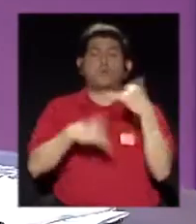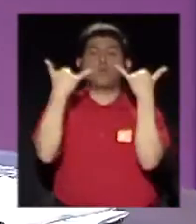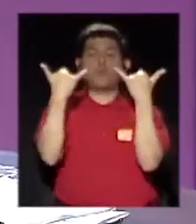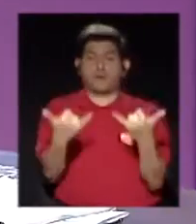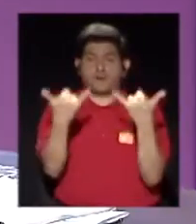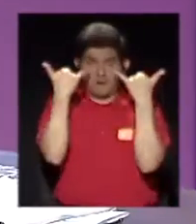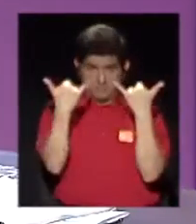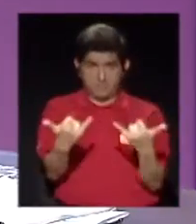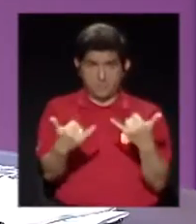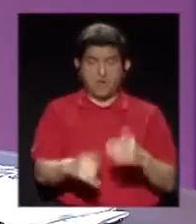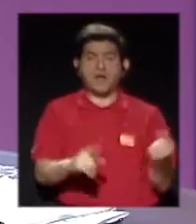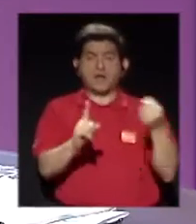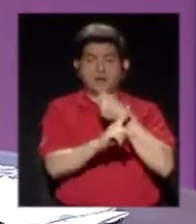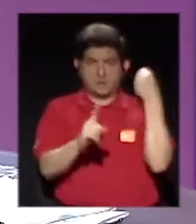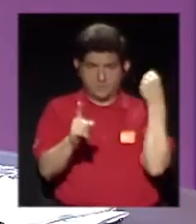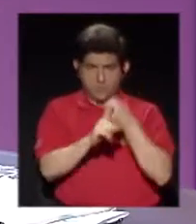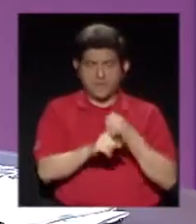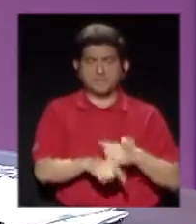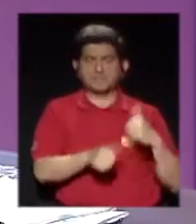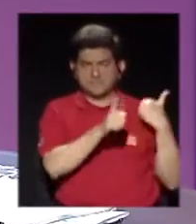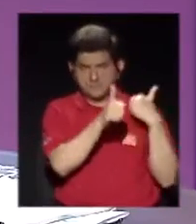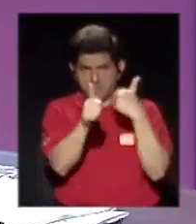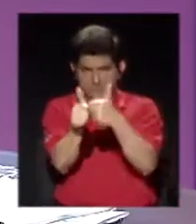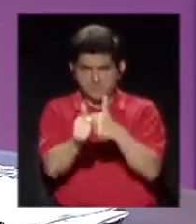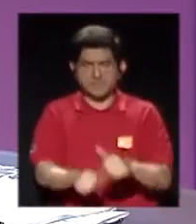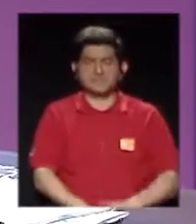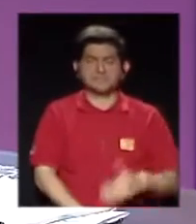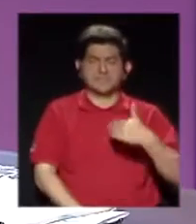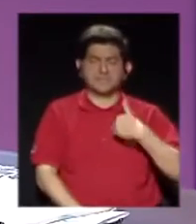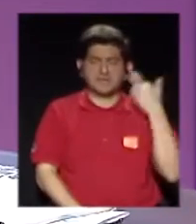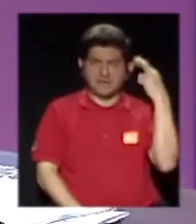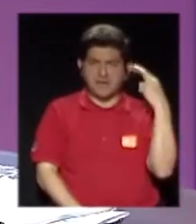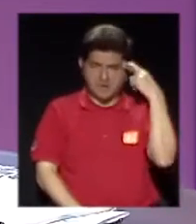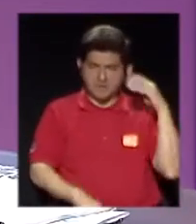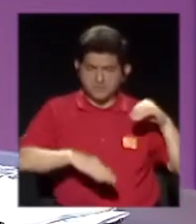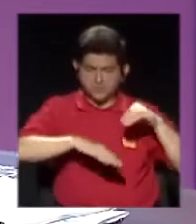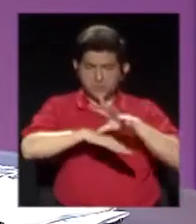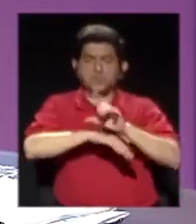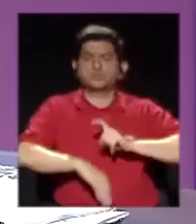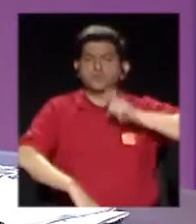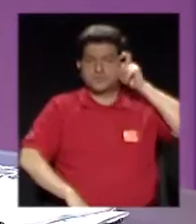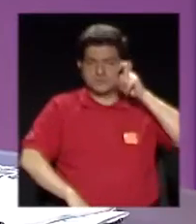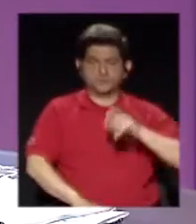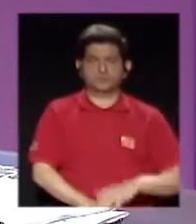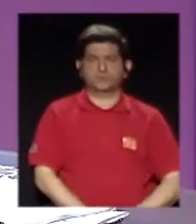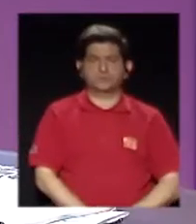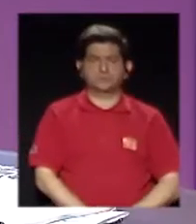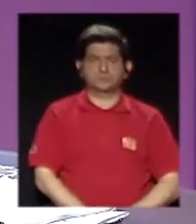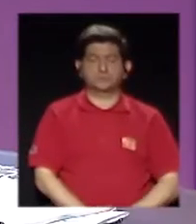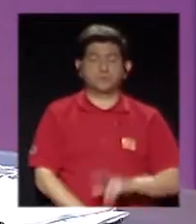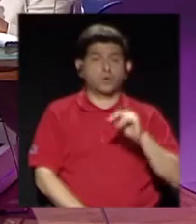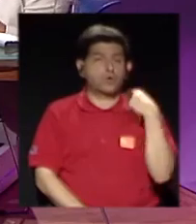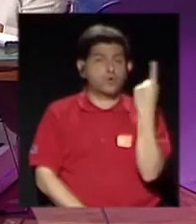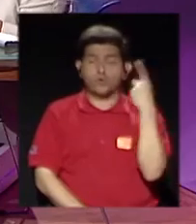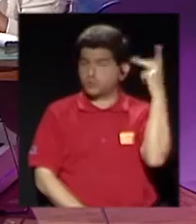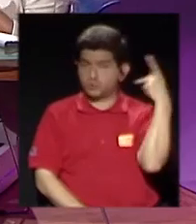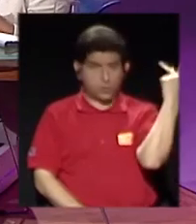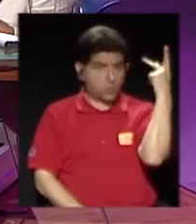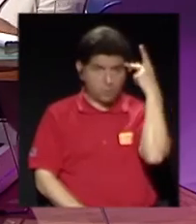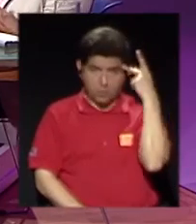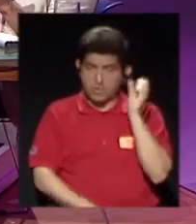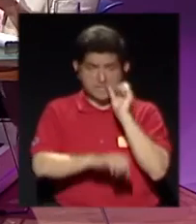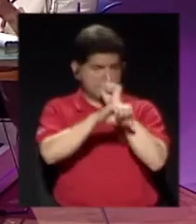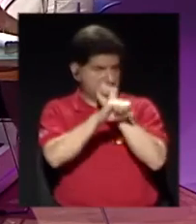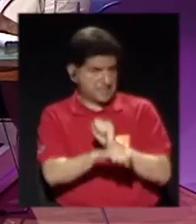es la violencia y la persecución vivida por orientación sexual casaravilla solo por lo político